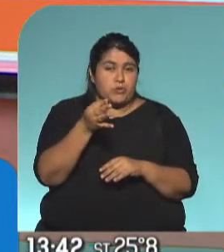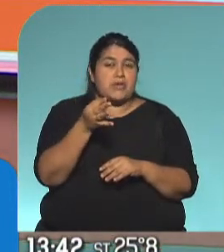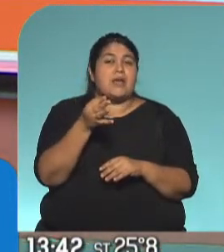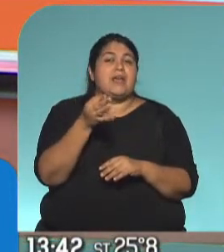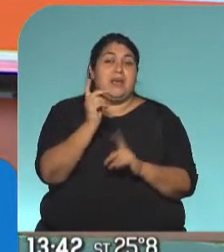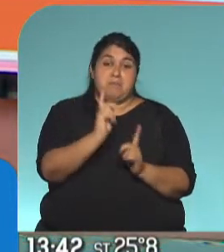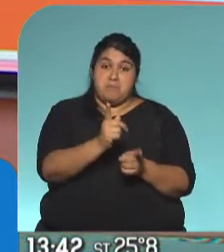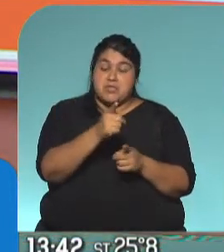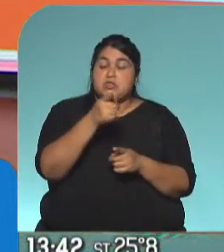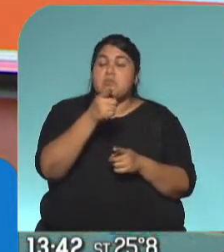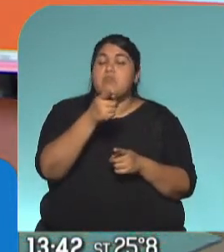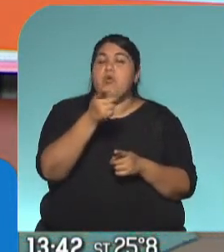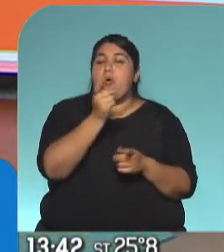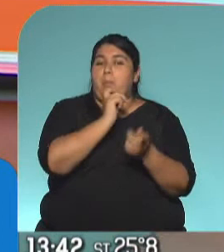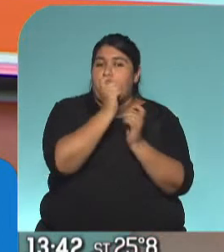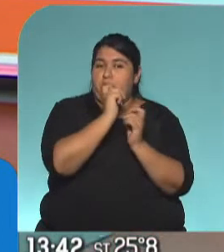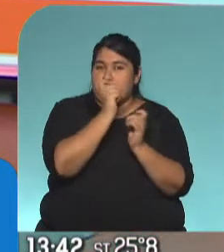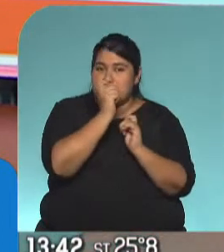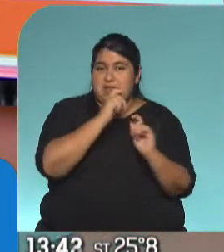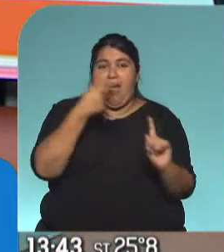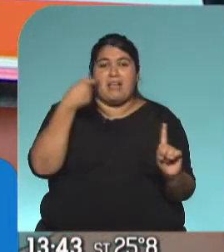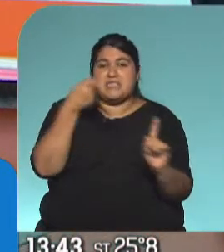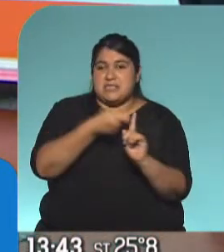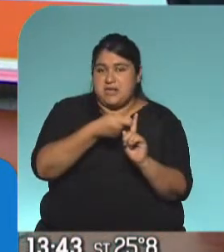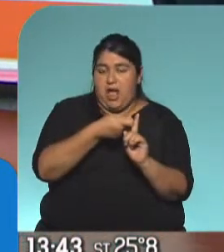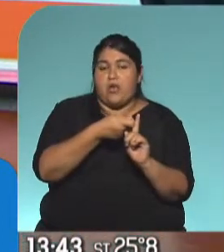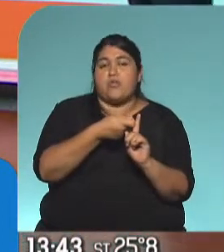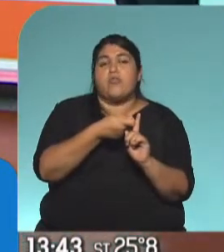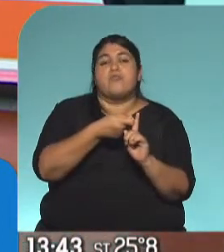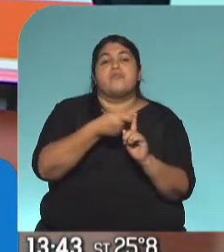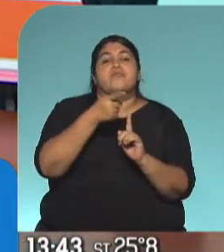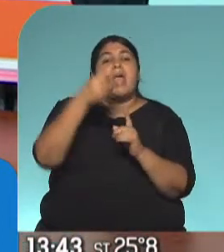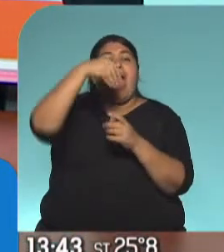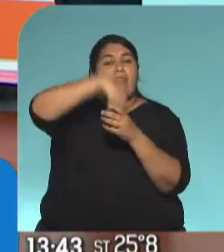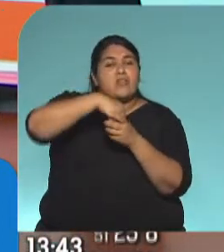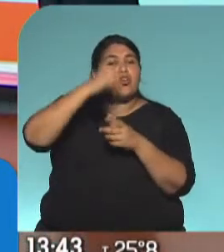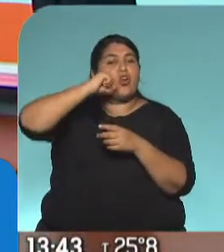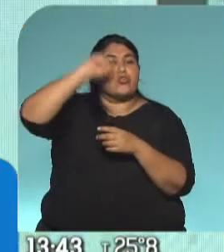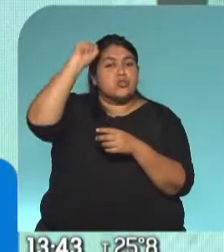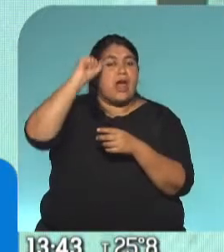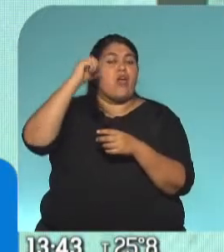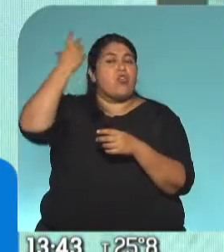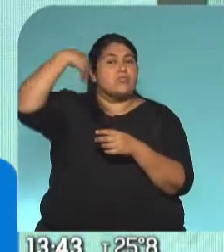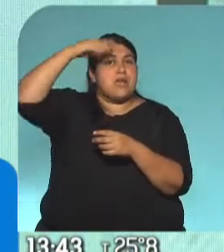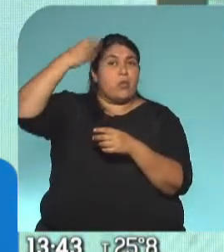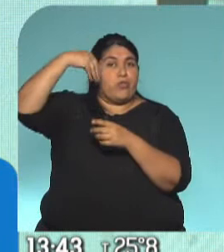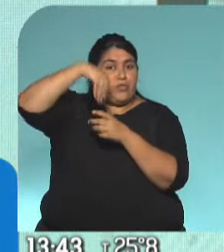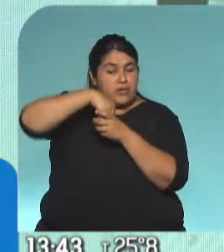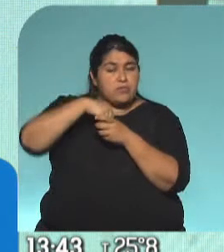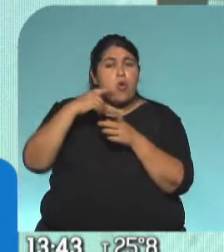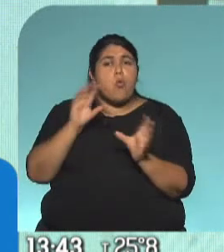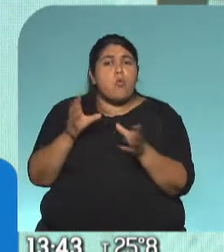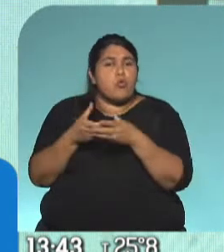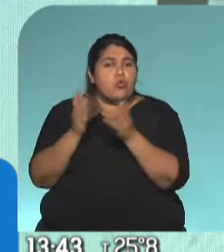el caso, el asesinato del periodista Jamal Khashoggi en el consulado saudí en Estambul por un comando élite